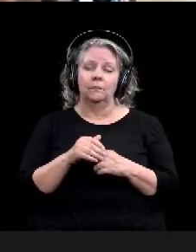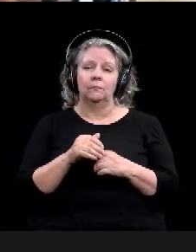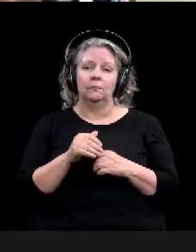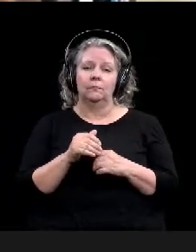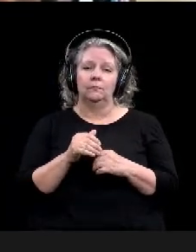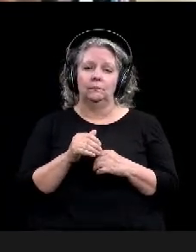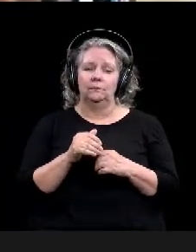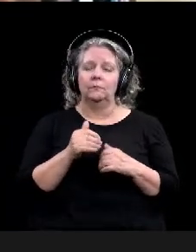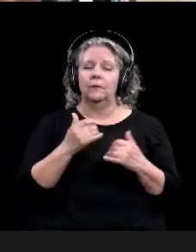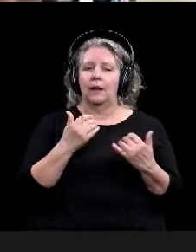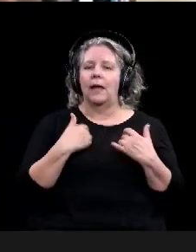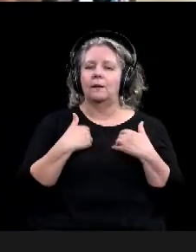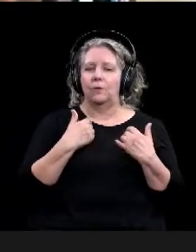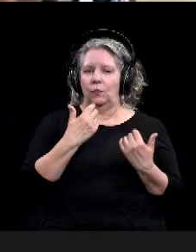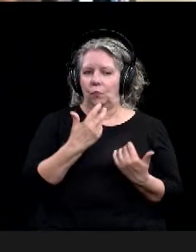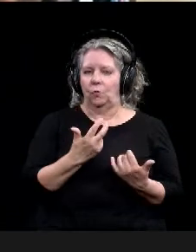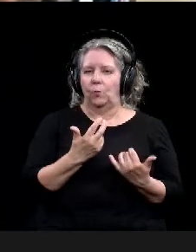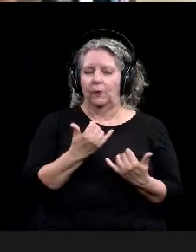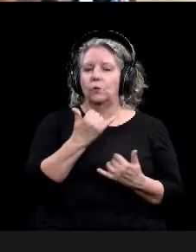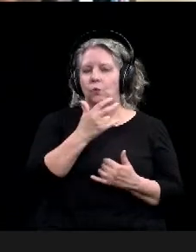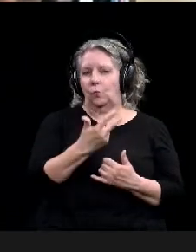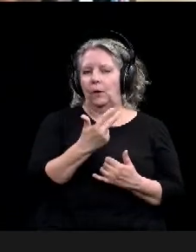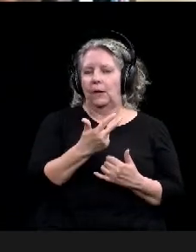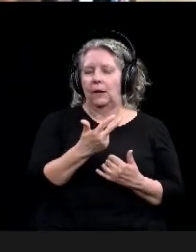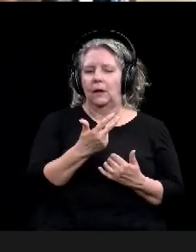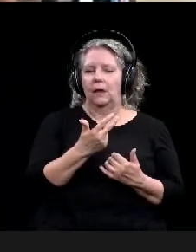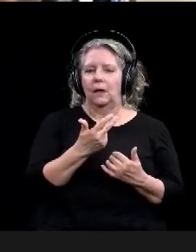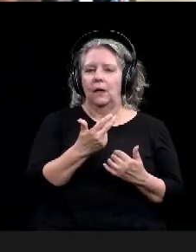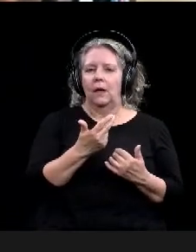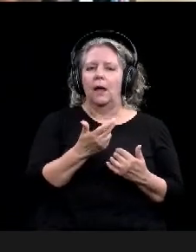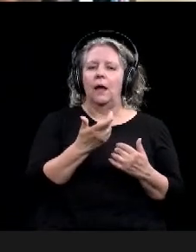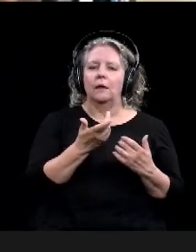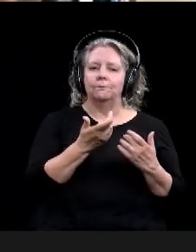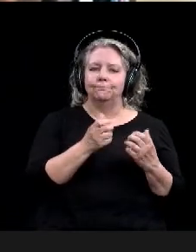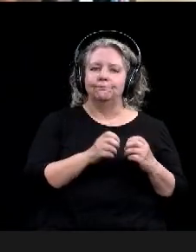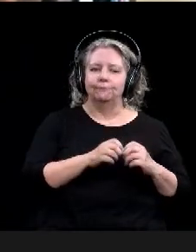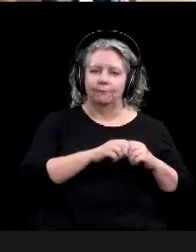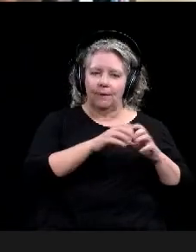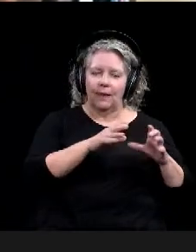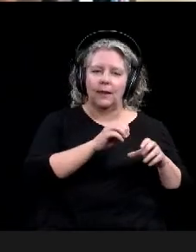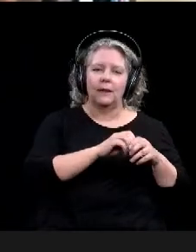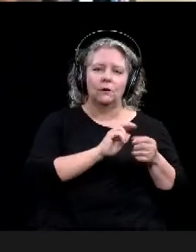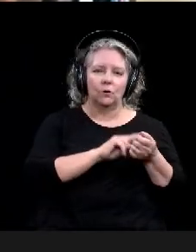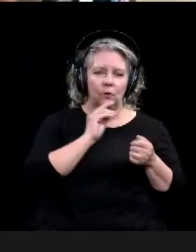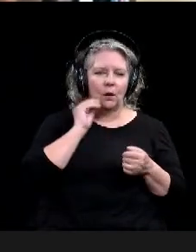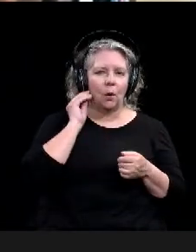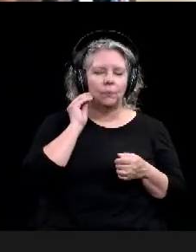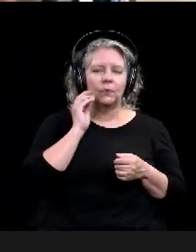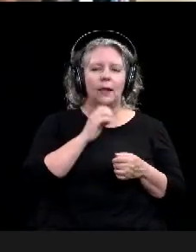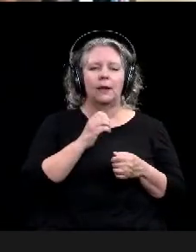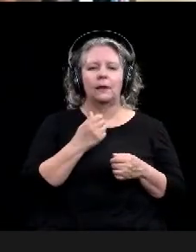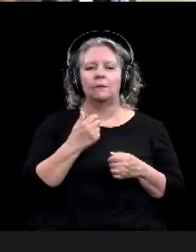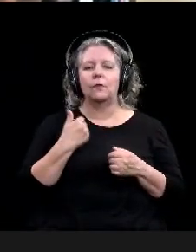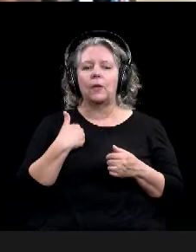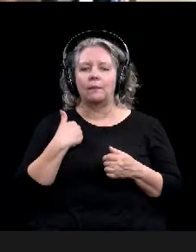3 casos activos en pacientes y en empleados